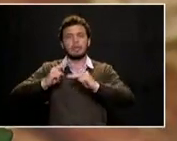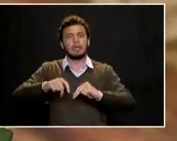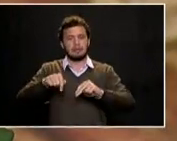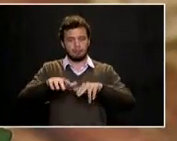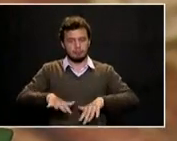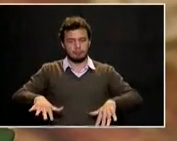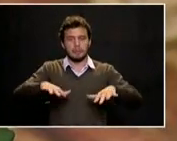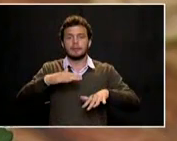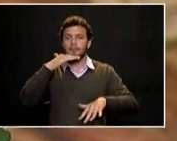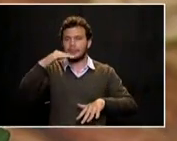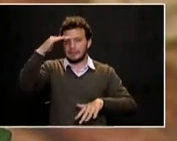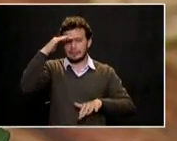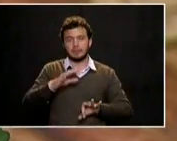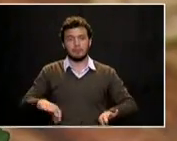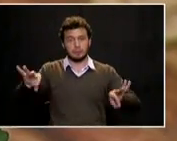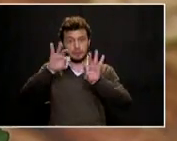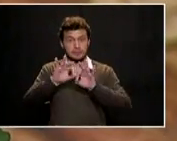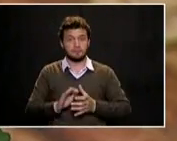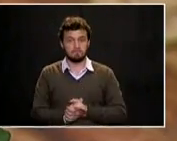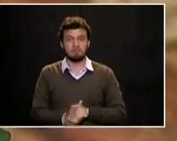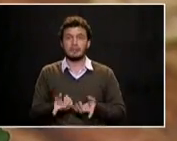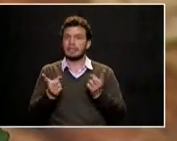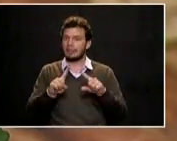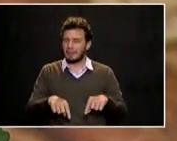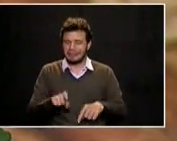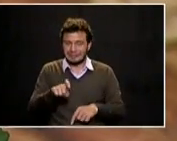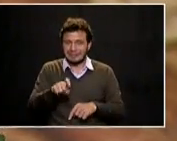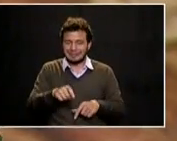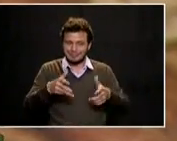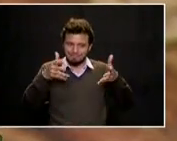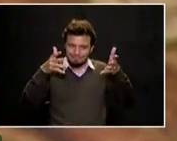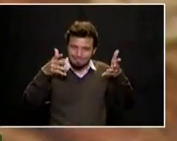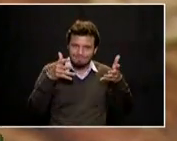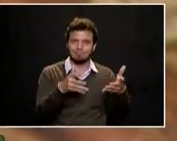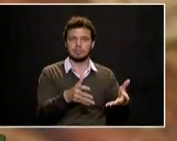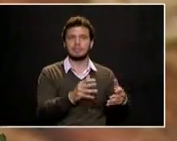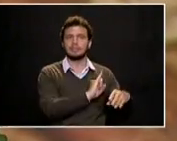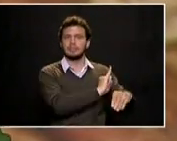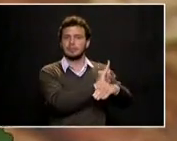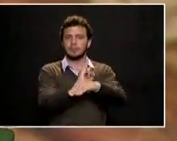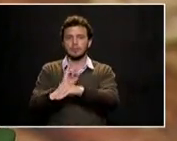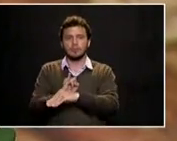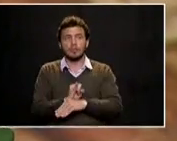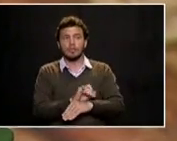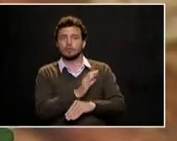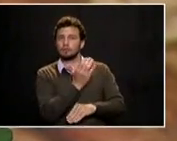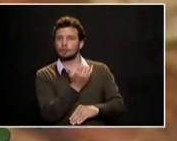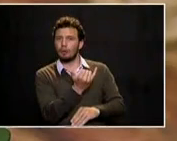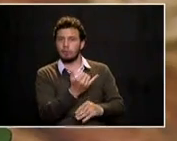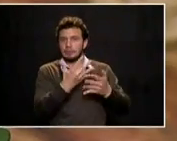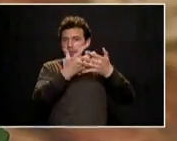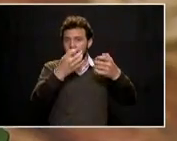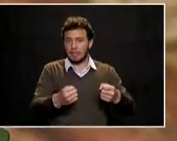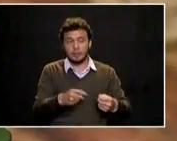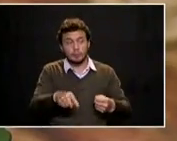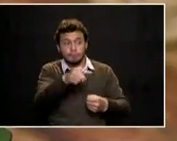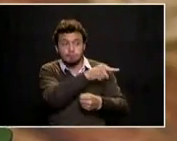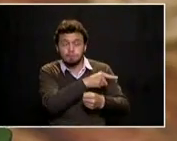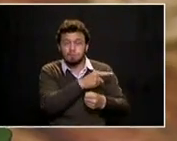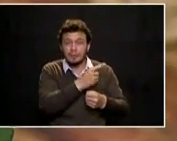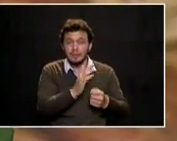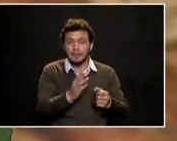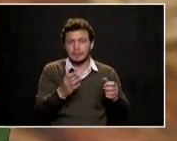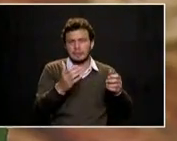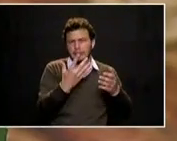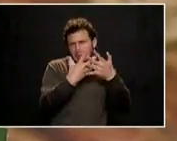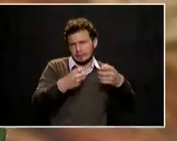pero además hay que fortalecer las instituciones hoy de privación de la libertad a través de un enfoque de derechos y de un